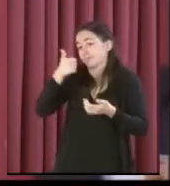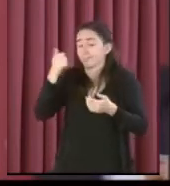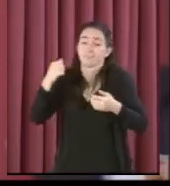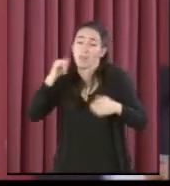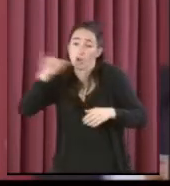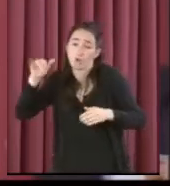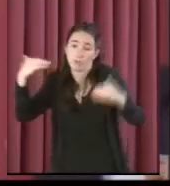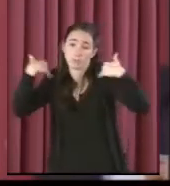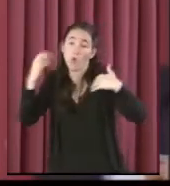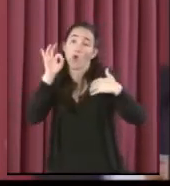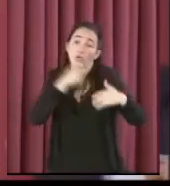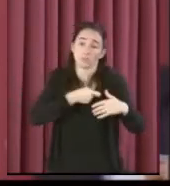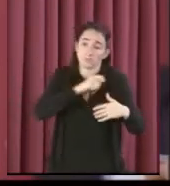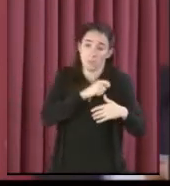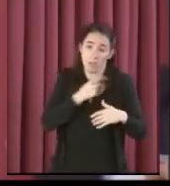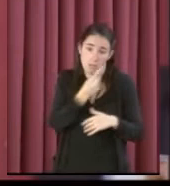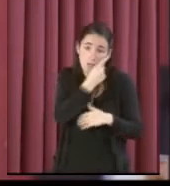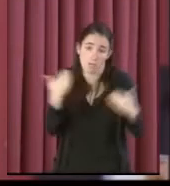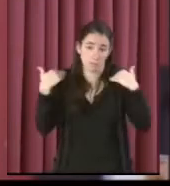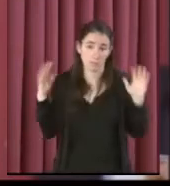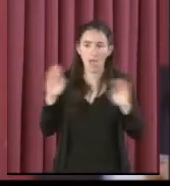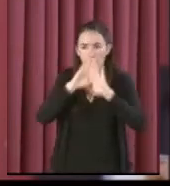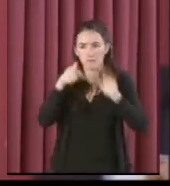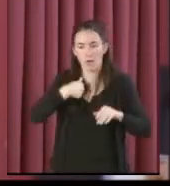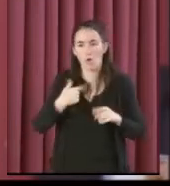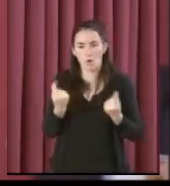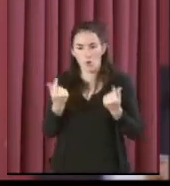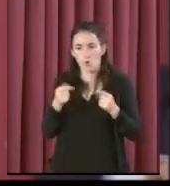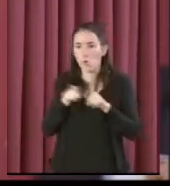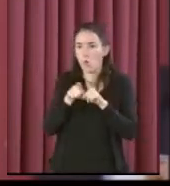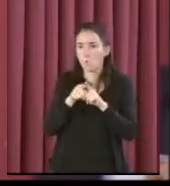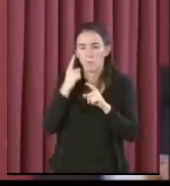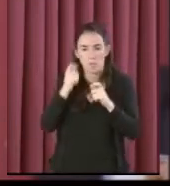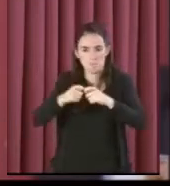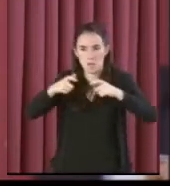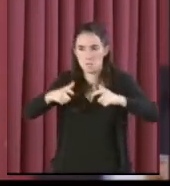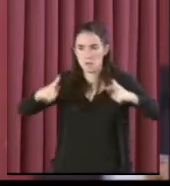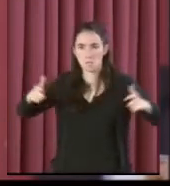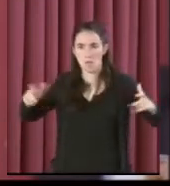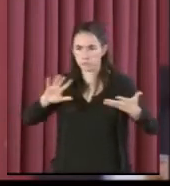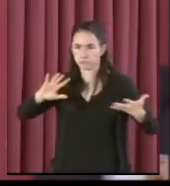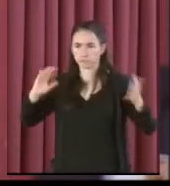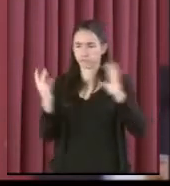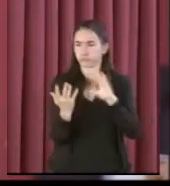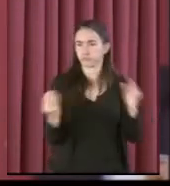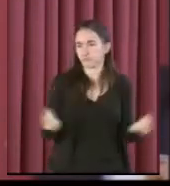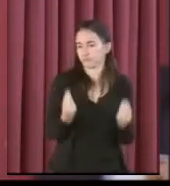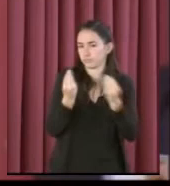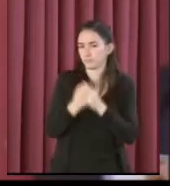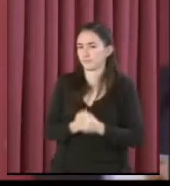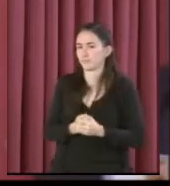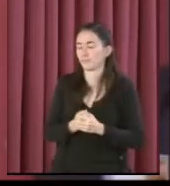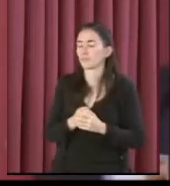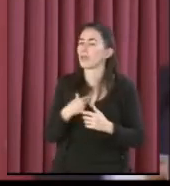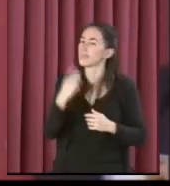otras administraciones, pero que hacen que Logroño siga creciendo como la ciudad ya existente. Incidiré en tres